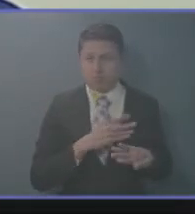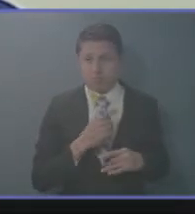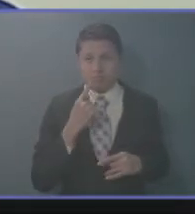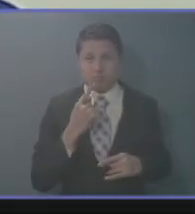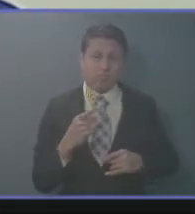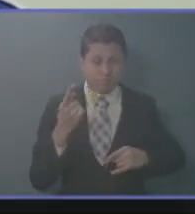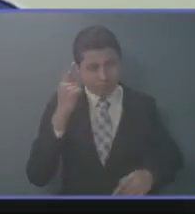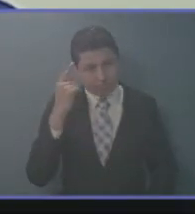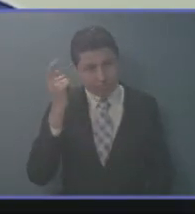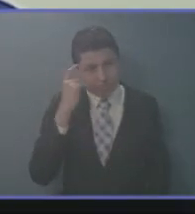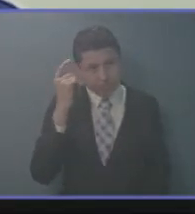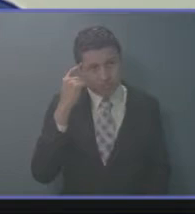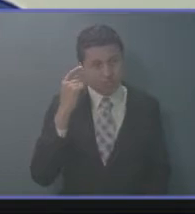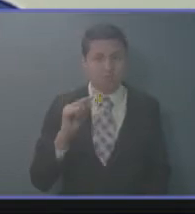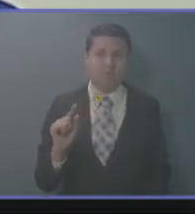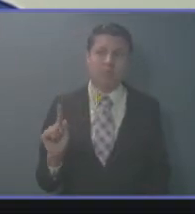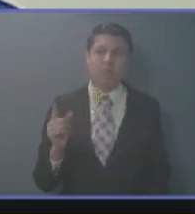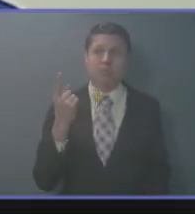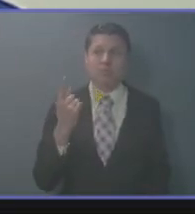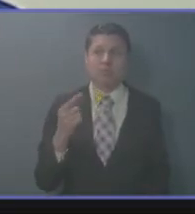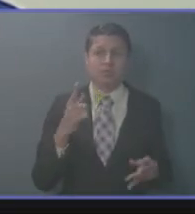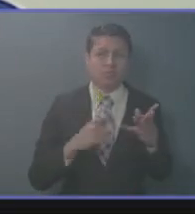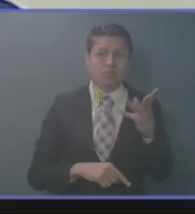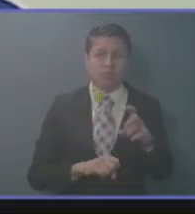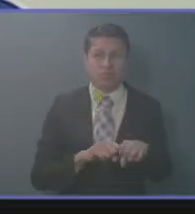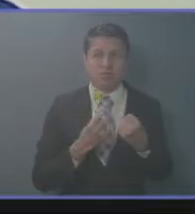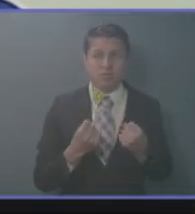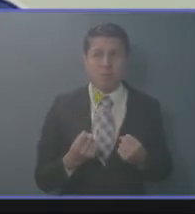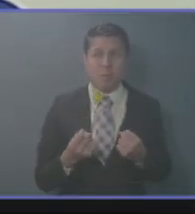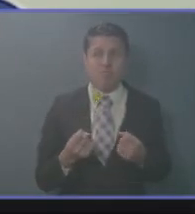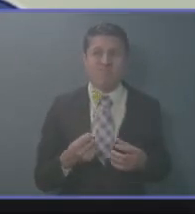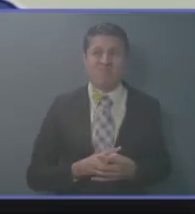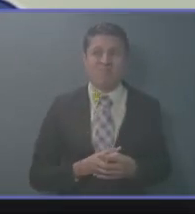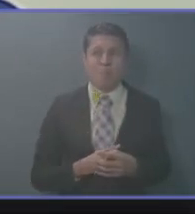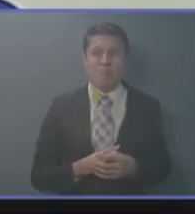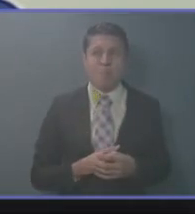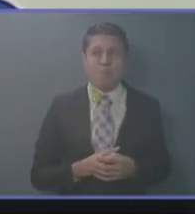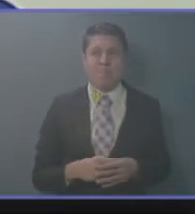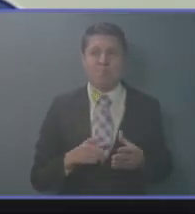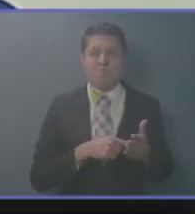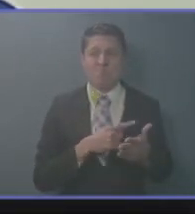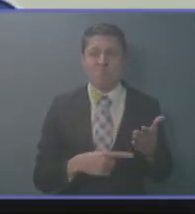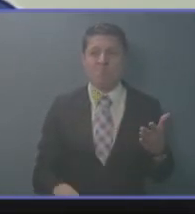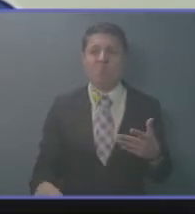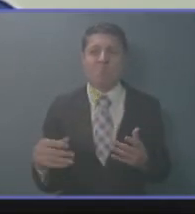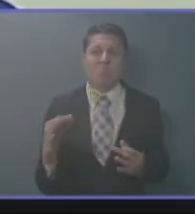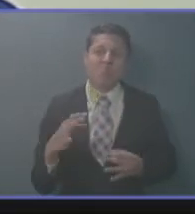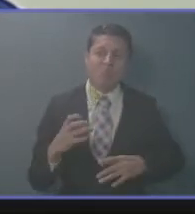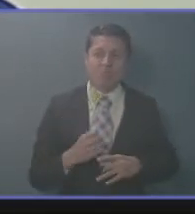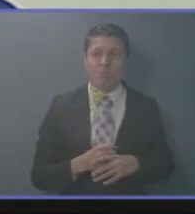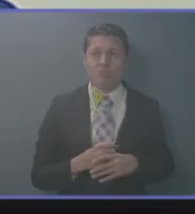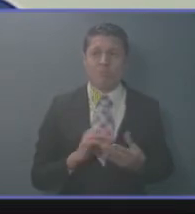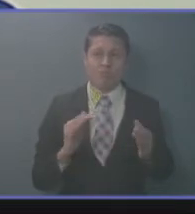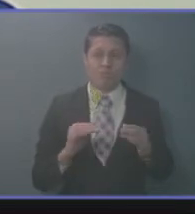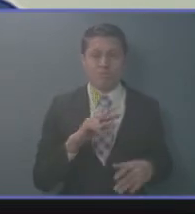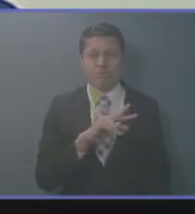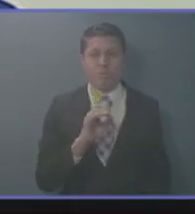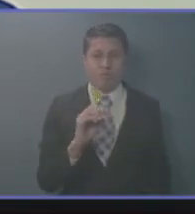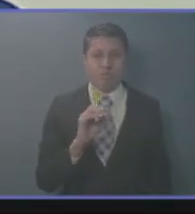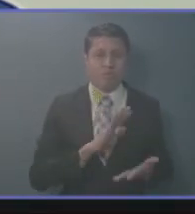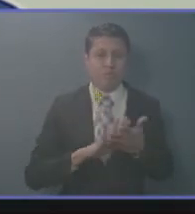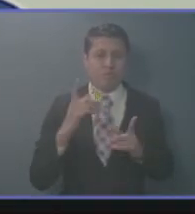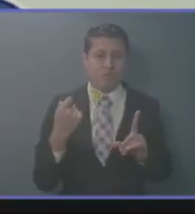es considerada una infracción grave que es sancionada con una multa equivalente a 30